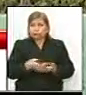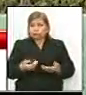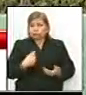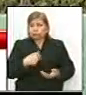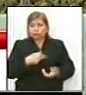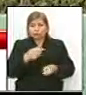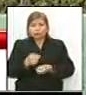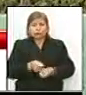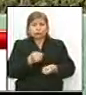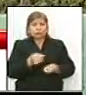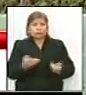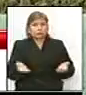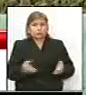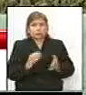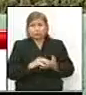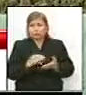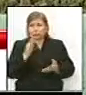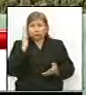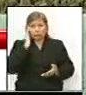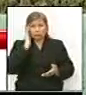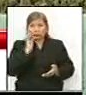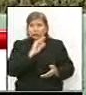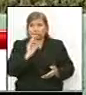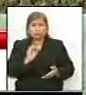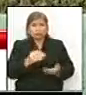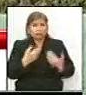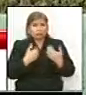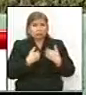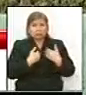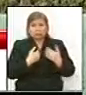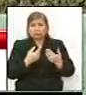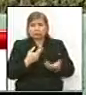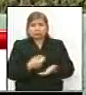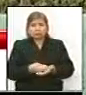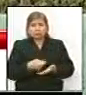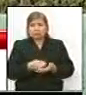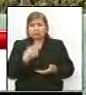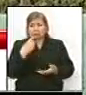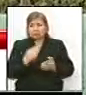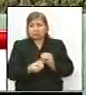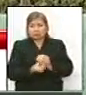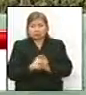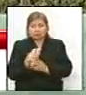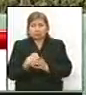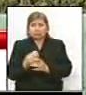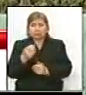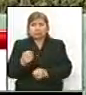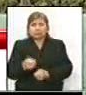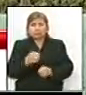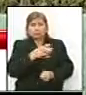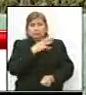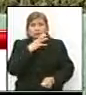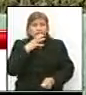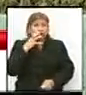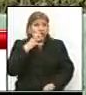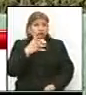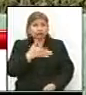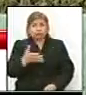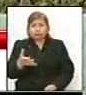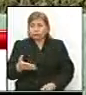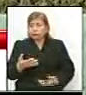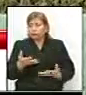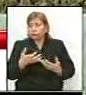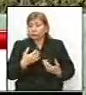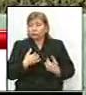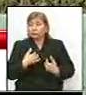agricultores, como poblanos de acá, sabemos que nunca hemos tenido ese dinero ni siquiera para una planta más en nuestra chacra. Queremos